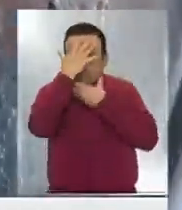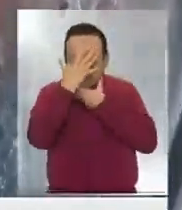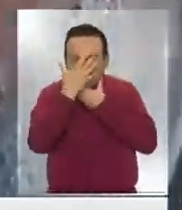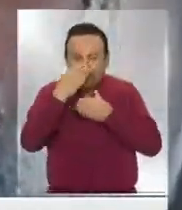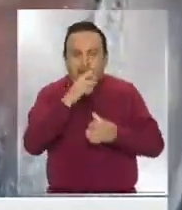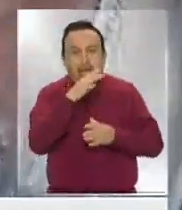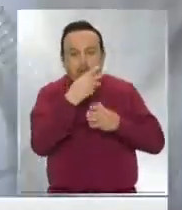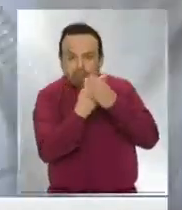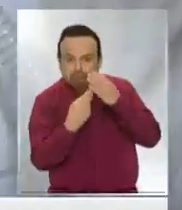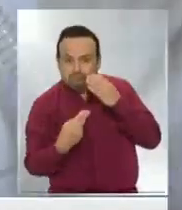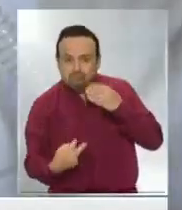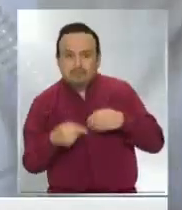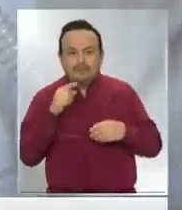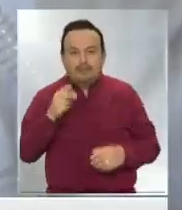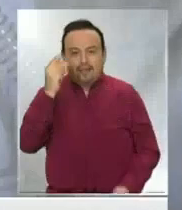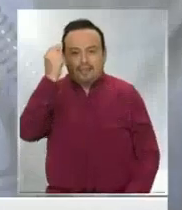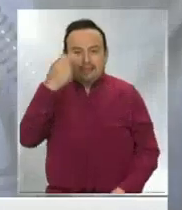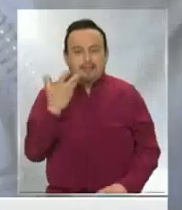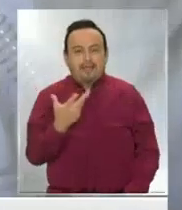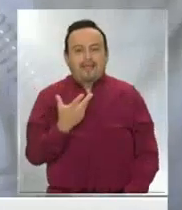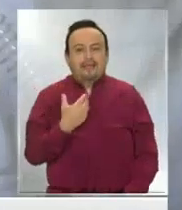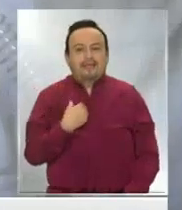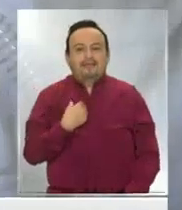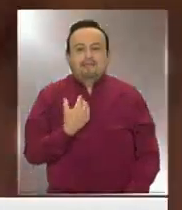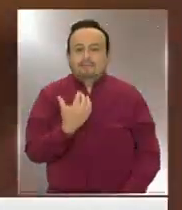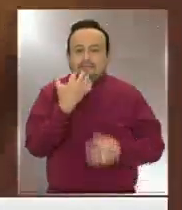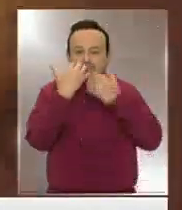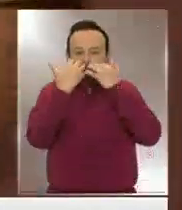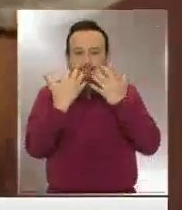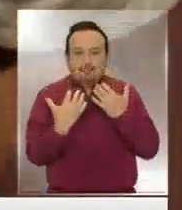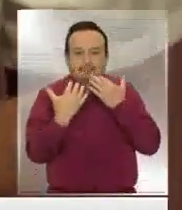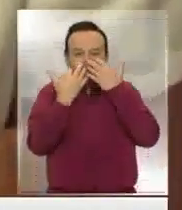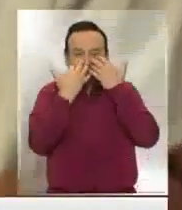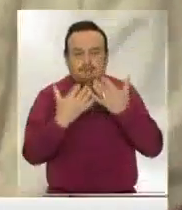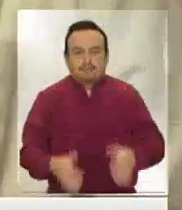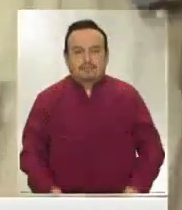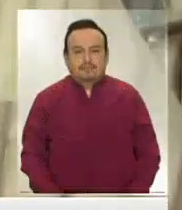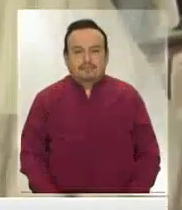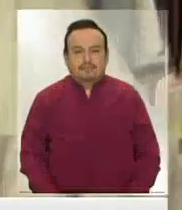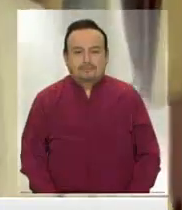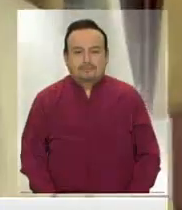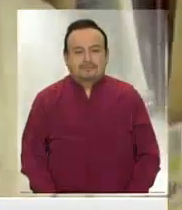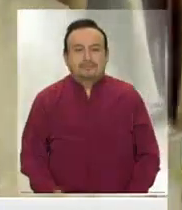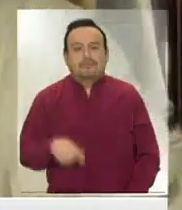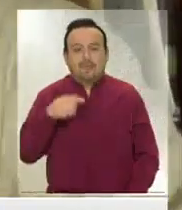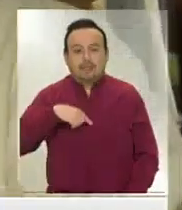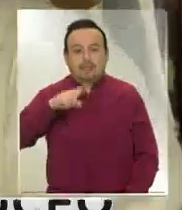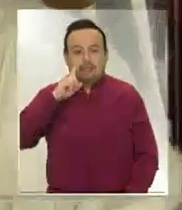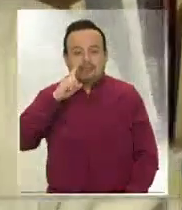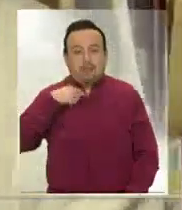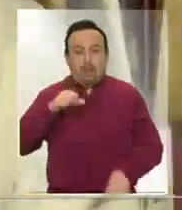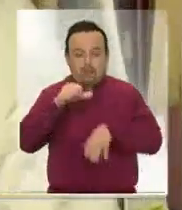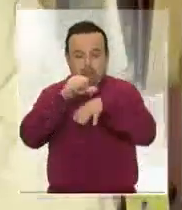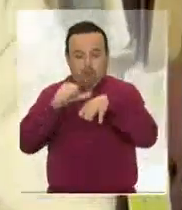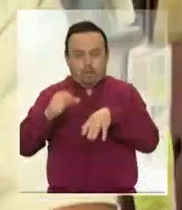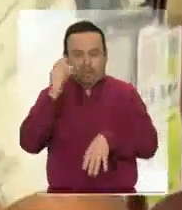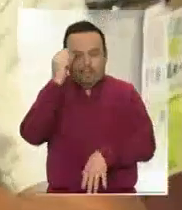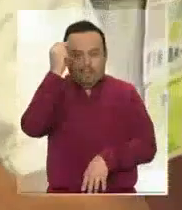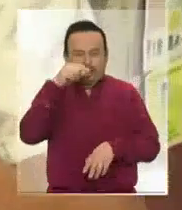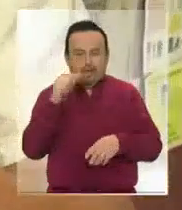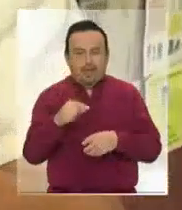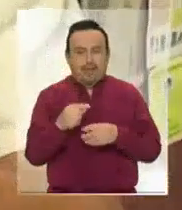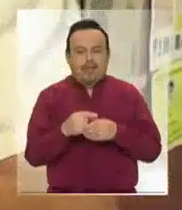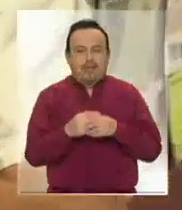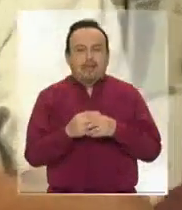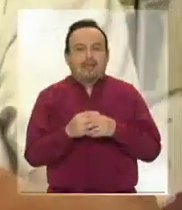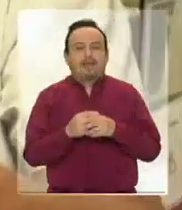en ingeniosos aparatos de ventilación no invasiva. Y un cirujano de la maison. Tenemos un cirujano aquí que inventó y realizó